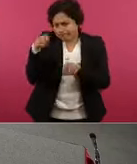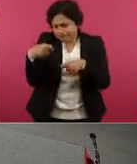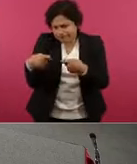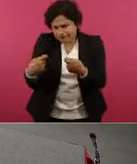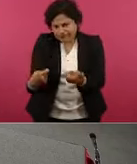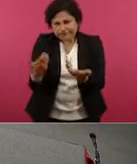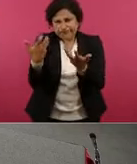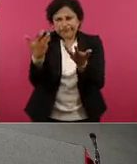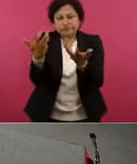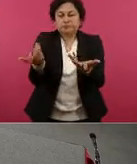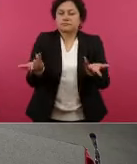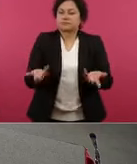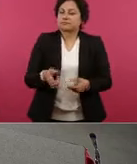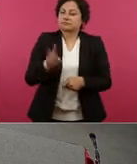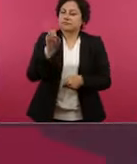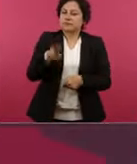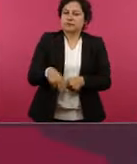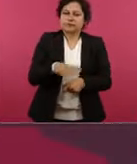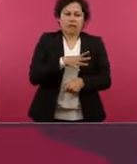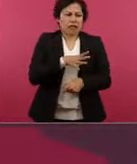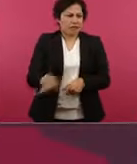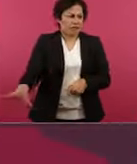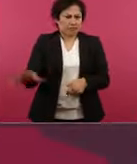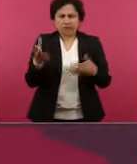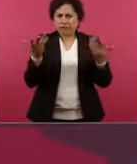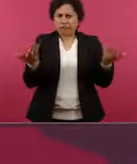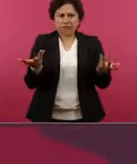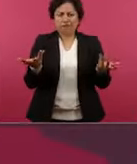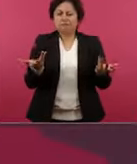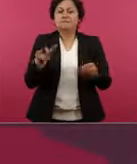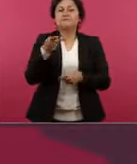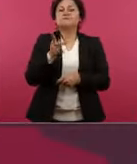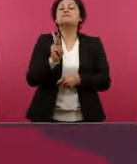parezca increíble. Son los mismos dueños, pero allá